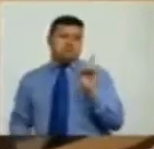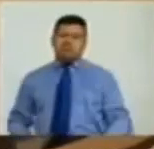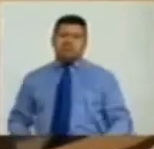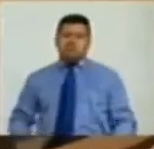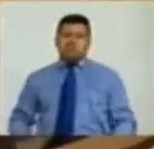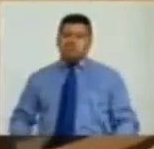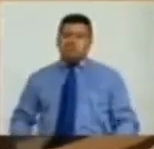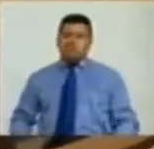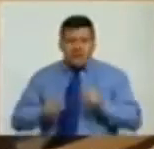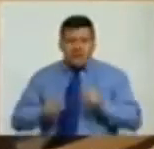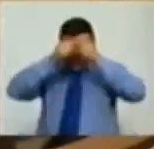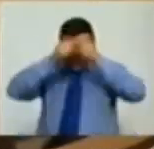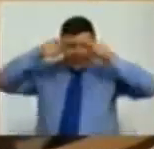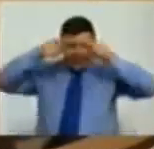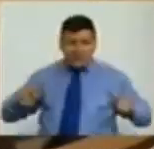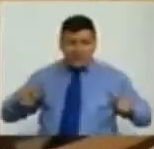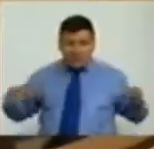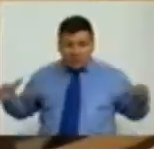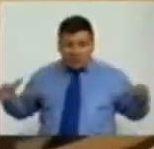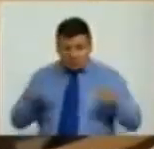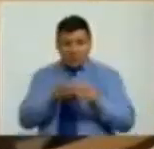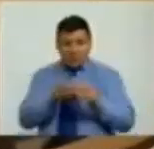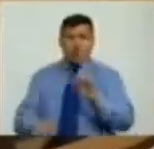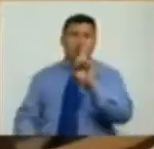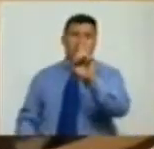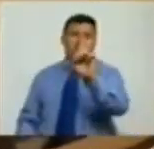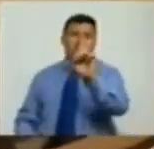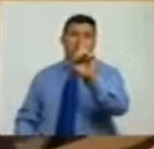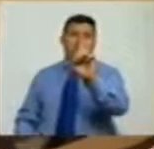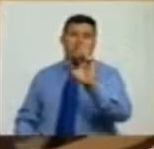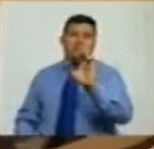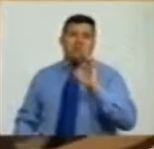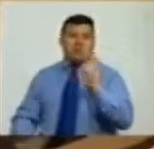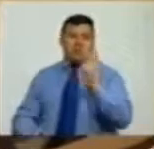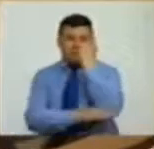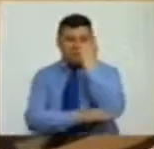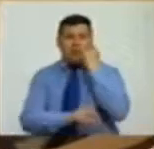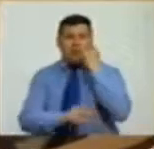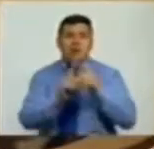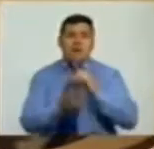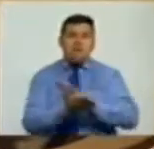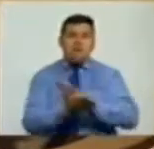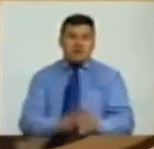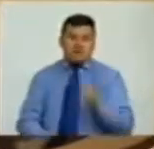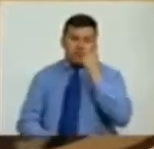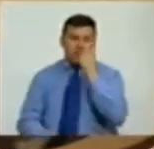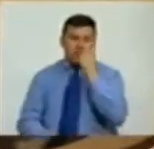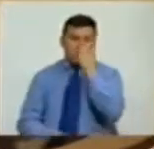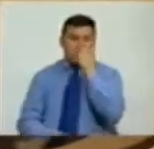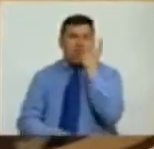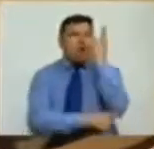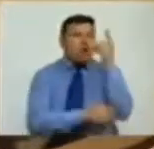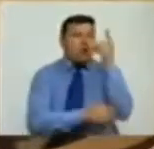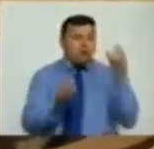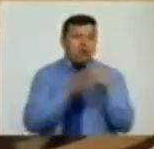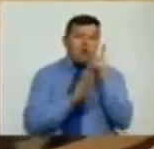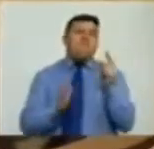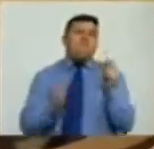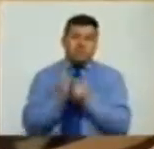El Estado es uno. La política de paz es una. Por